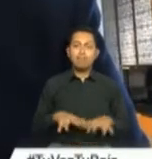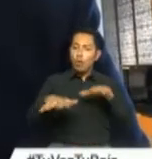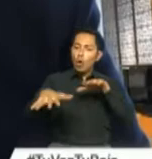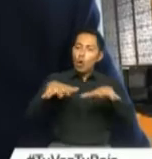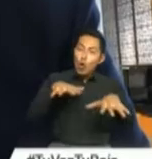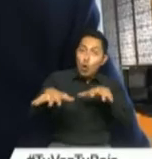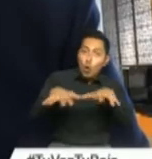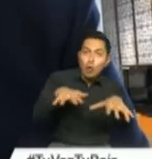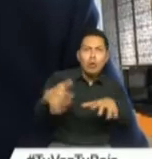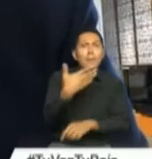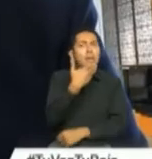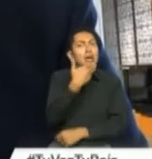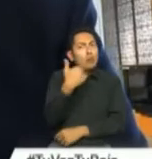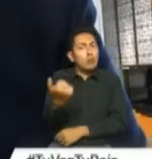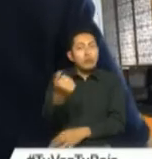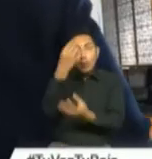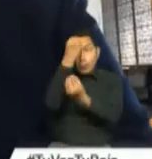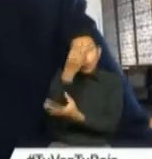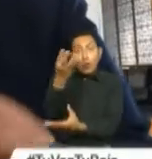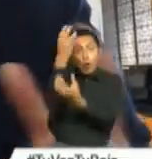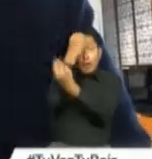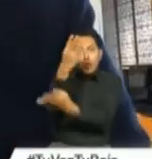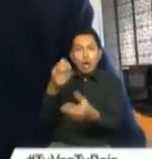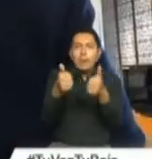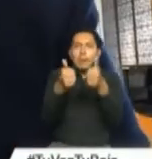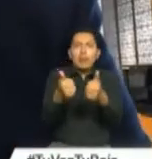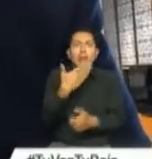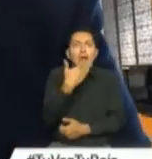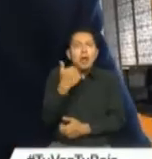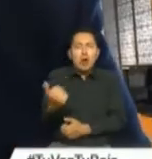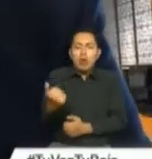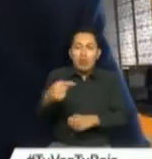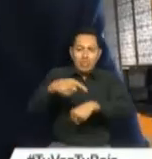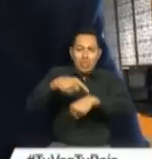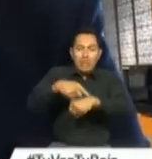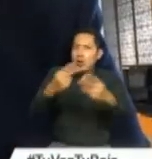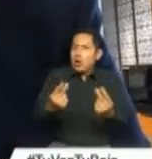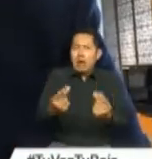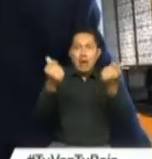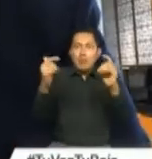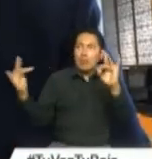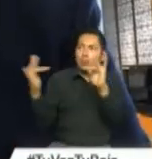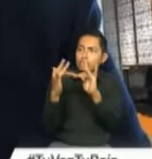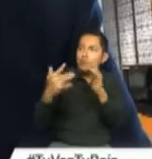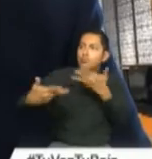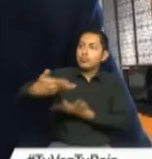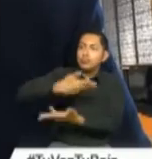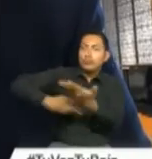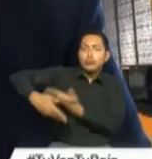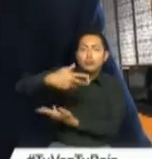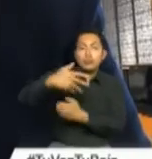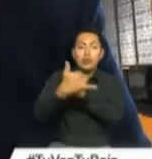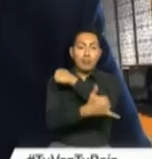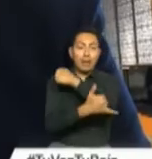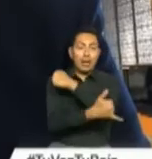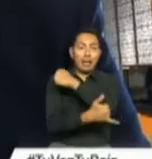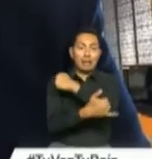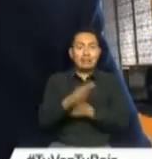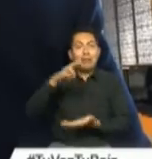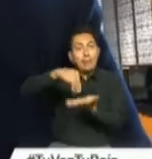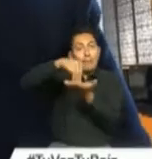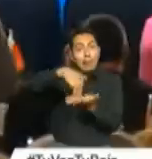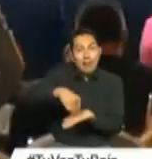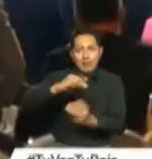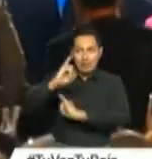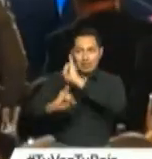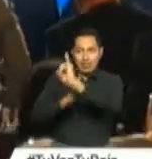y el flujo de información en tiempo real entre todos los países miembros, esto en virtud de poder combatir el crimen